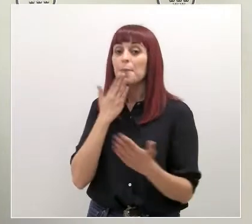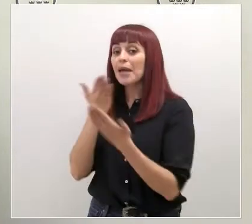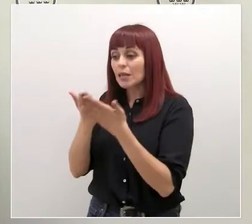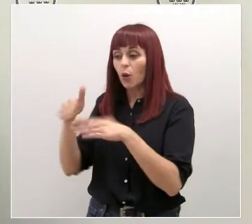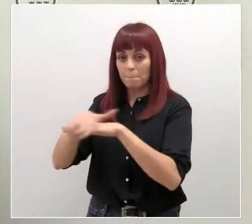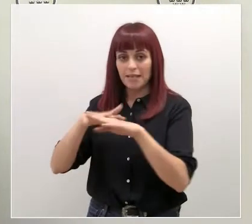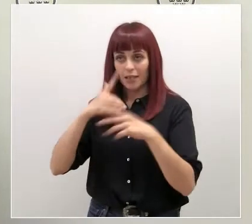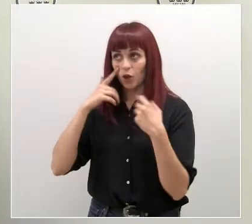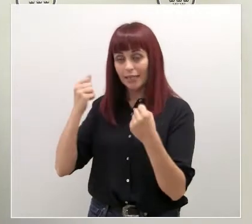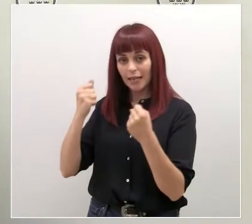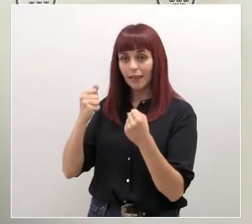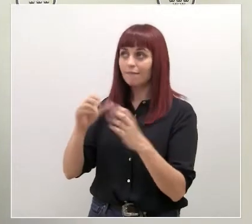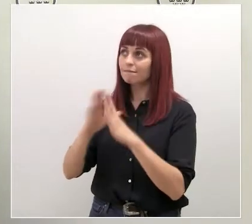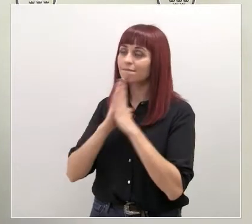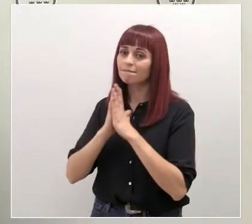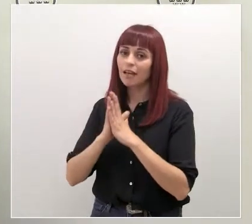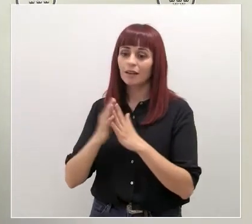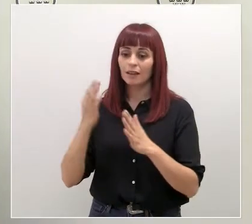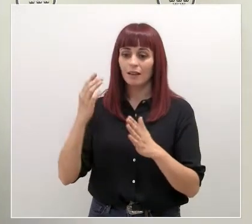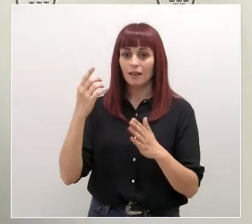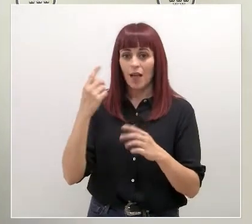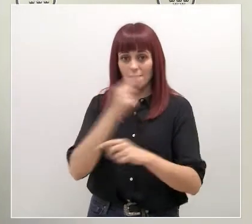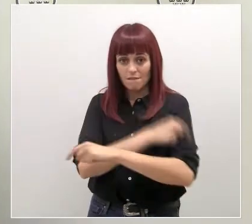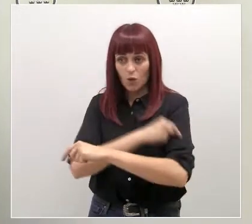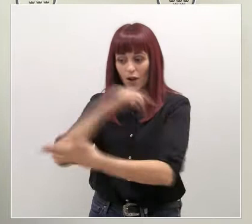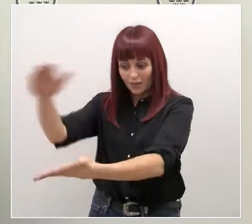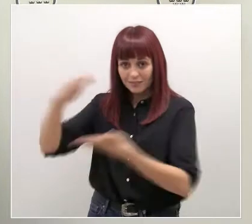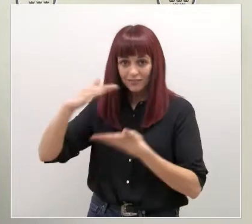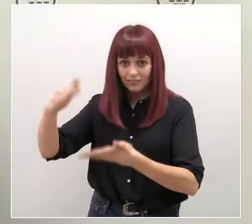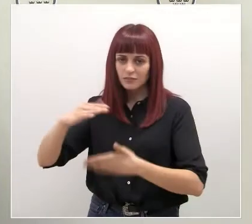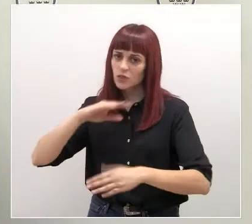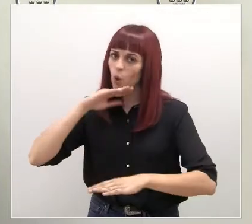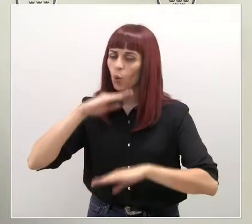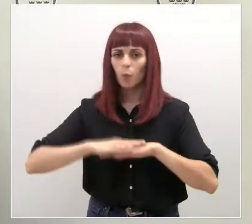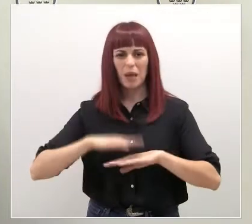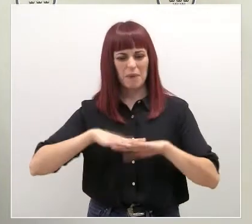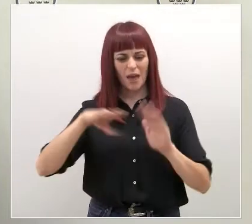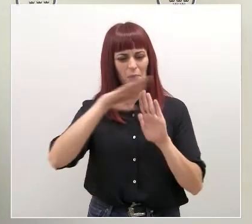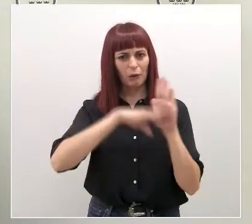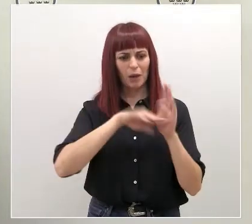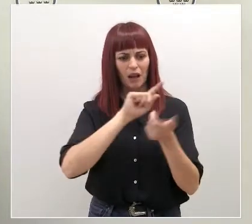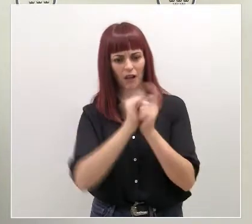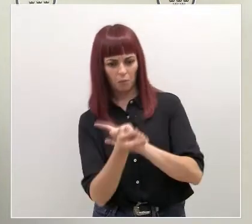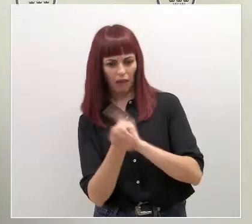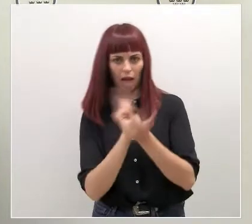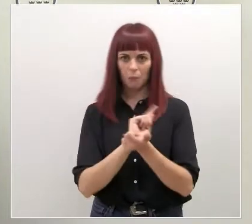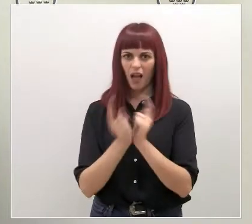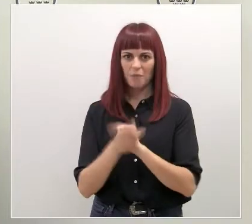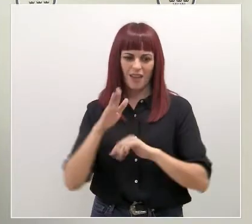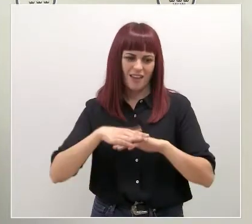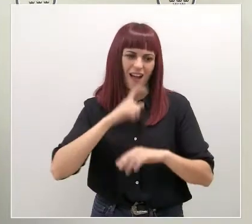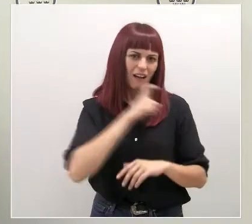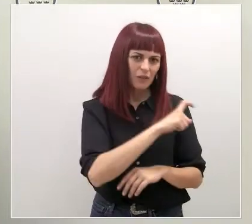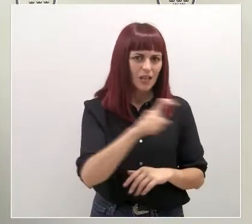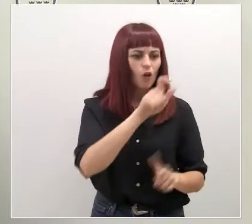Ministerio de Sanidad que se cumplan las entregas y previsiones de dosis para no alterar las programaciones establecidas y comunicadas a la